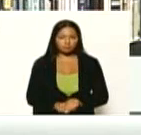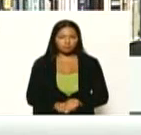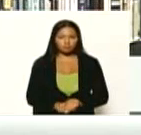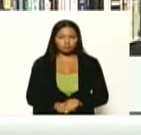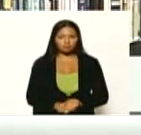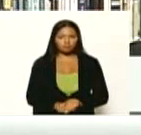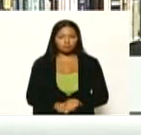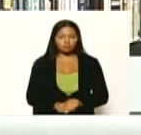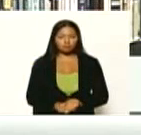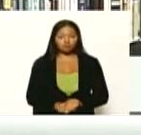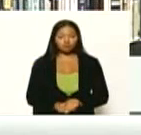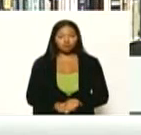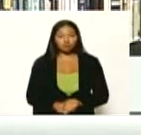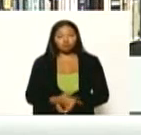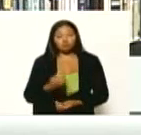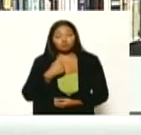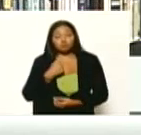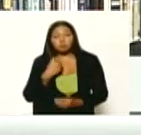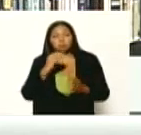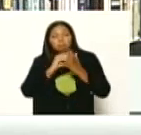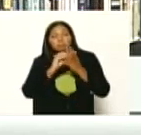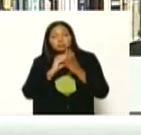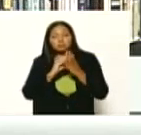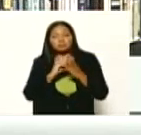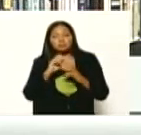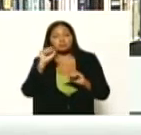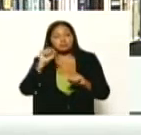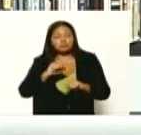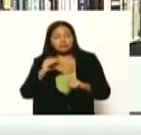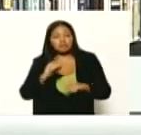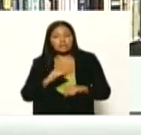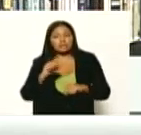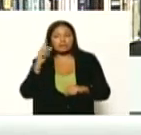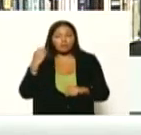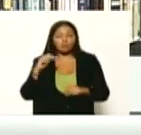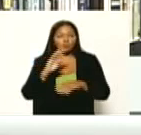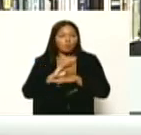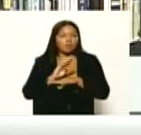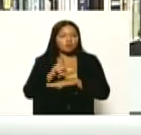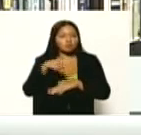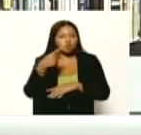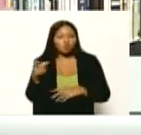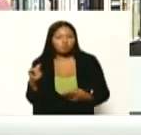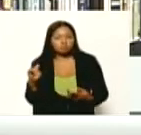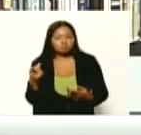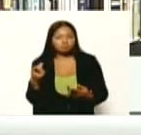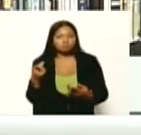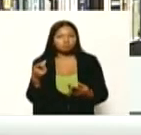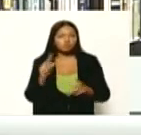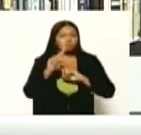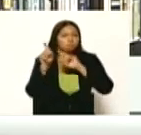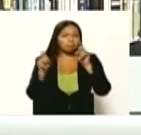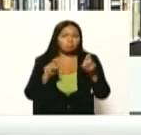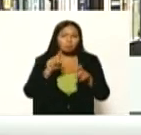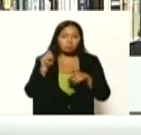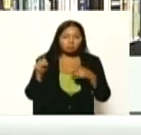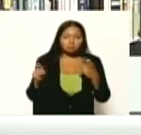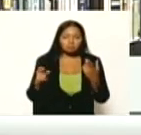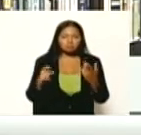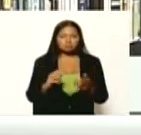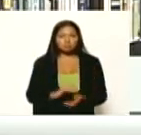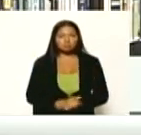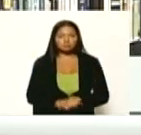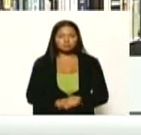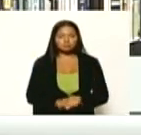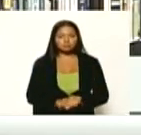Pero ahí es donde digo yo, ¿vale la pena o no vale la pena cuidarse? Es una pregunta.